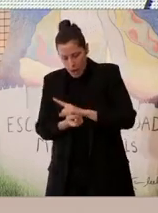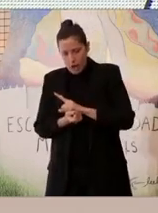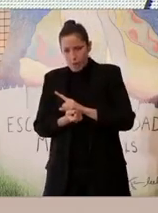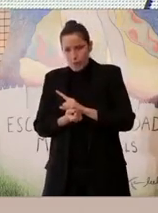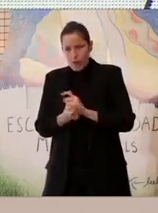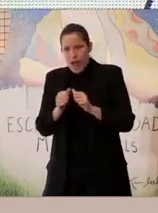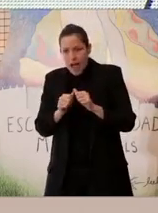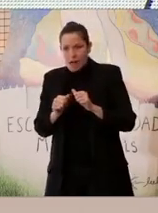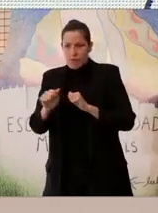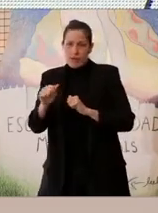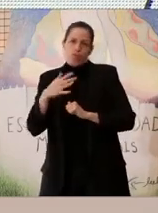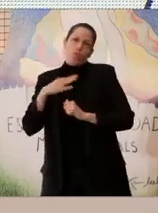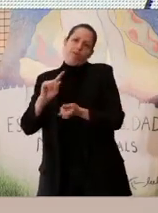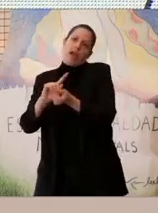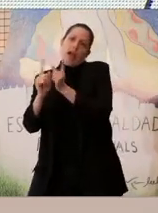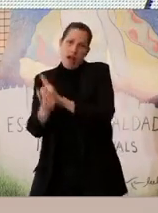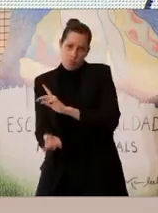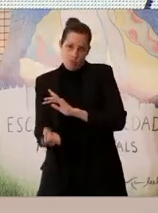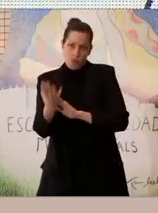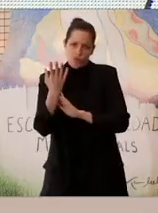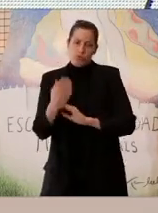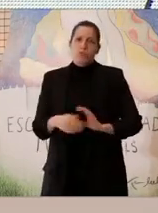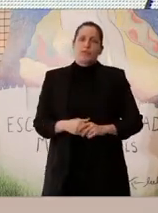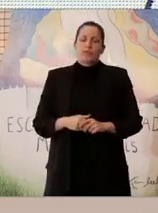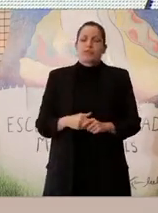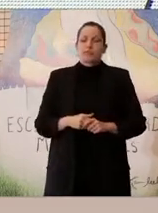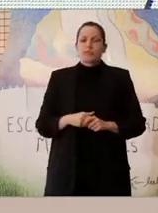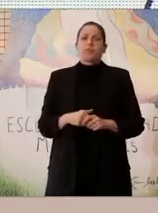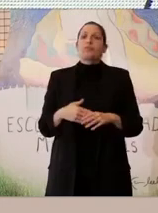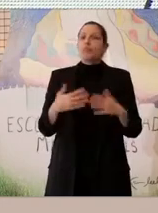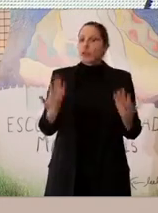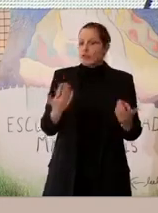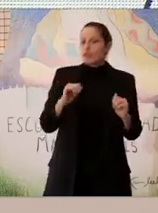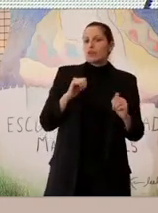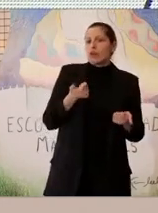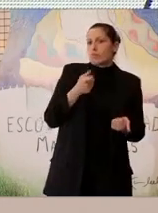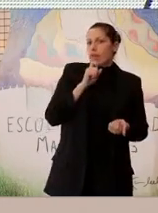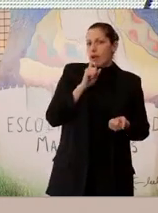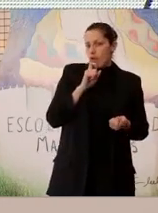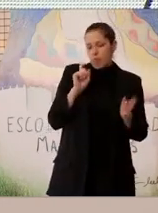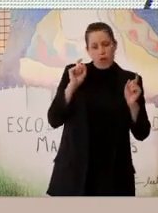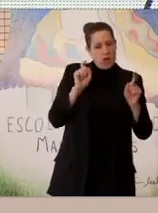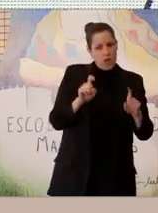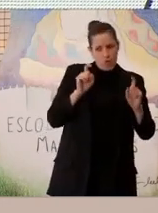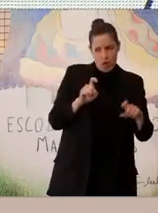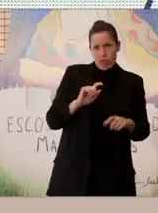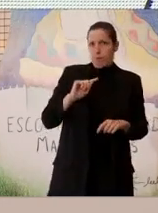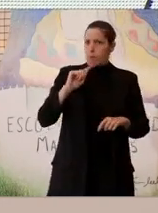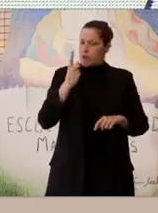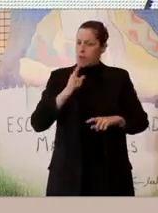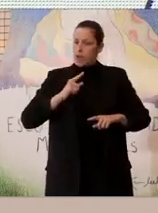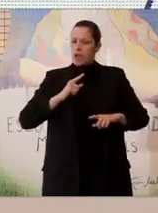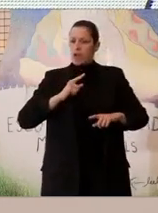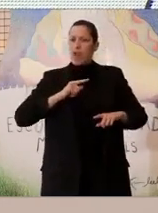ser muy difícil. Y eso parte porque además de que entremos en los cargos de dirección personas